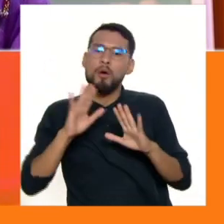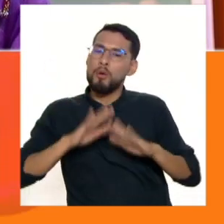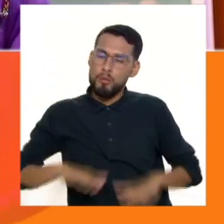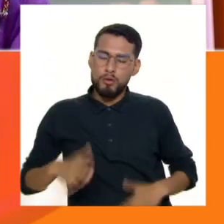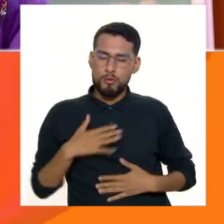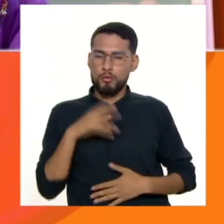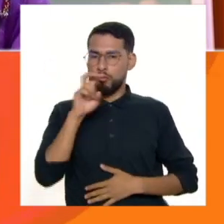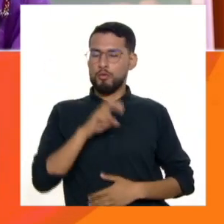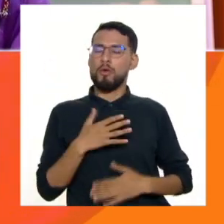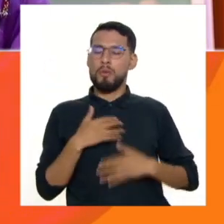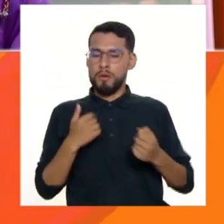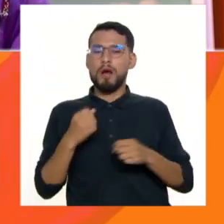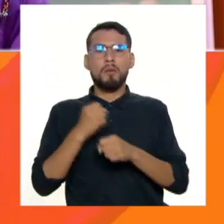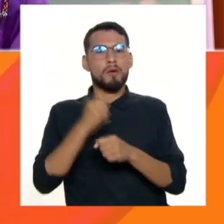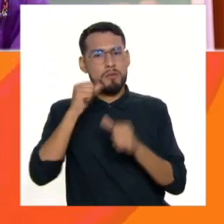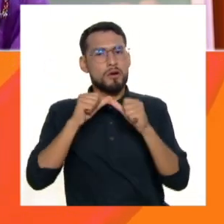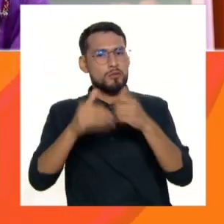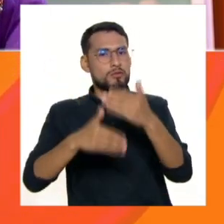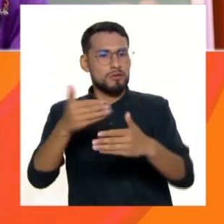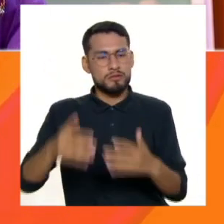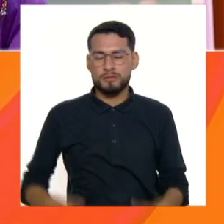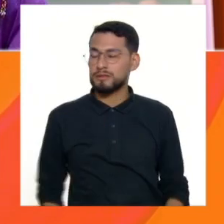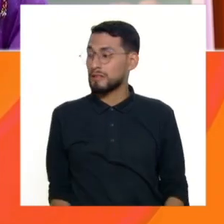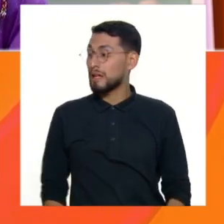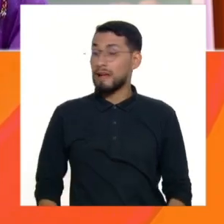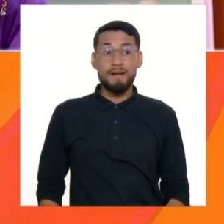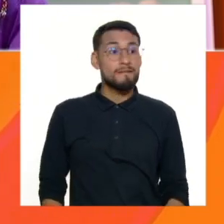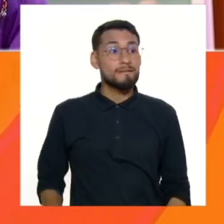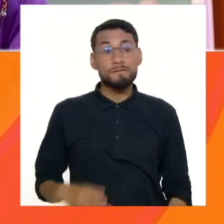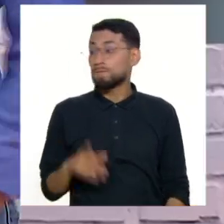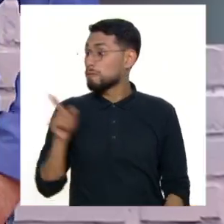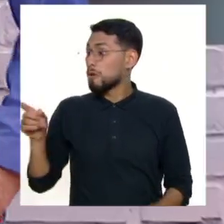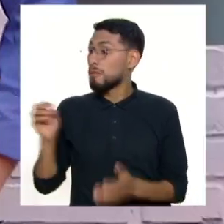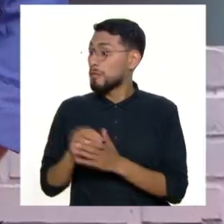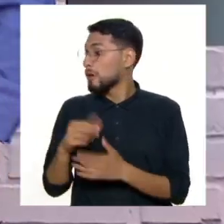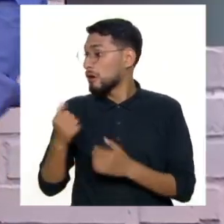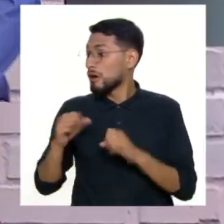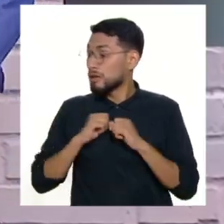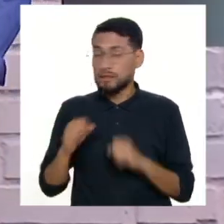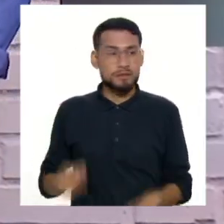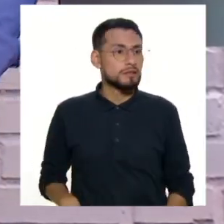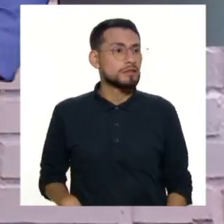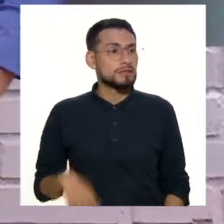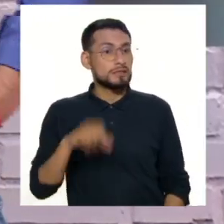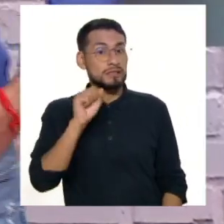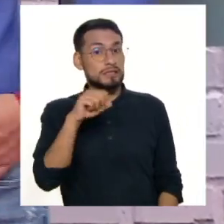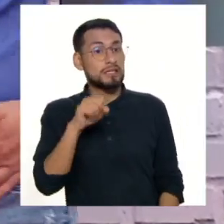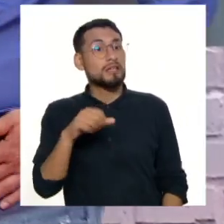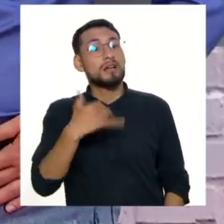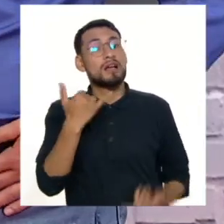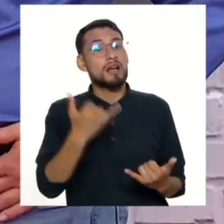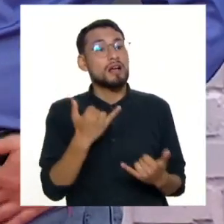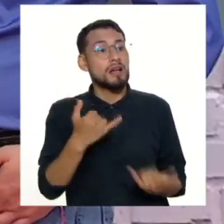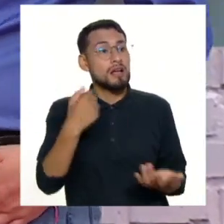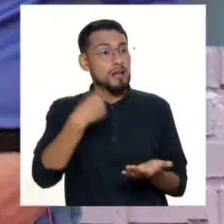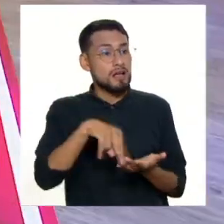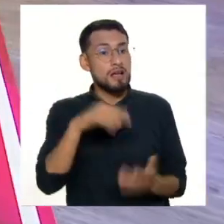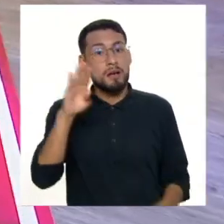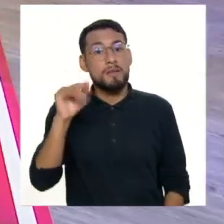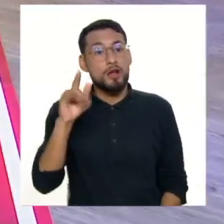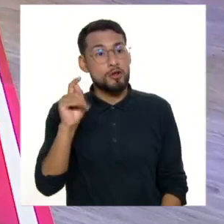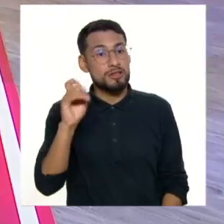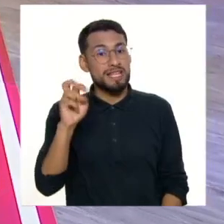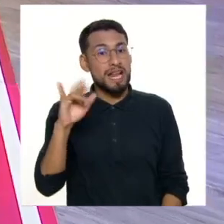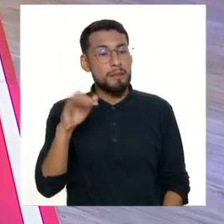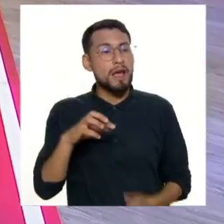un buen tema de productividad para la institución, ¿no? Ajá, Pamela, cierto. ¿Tienes un ejercicio más que nos puedes enseñar? Claro, sí, tenemos la sesión ahora de bailoterapia,